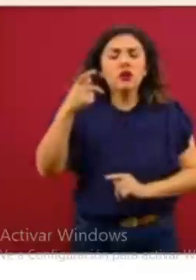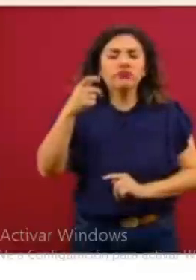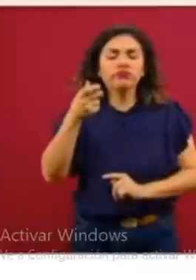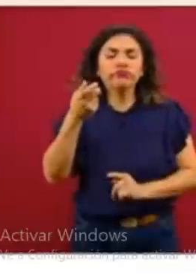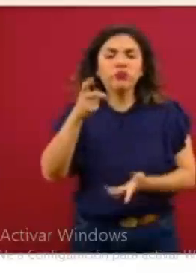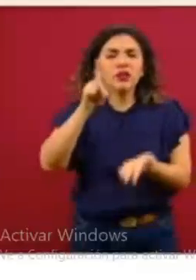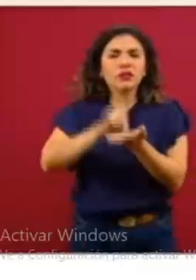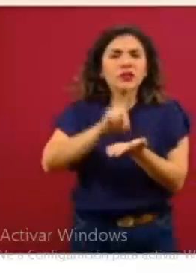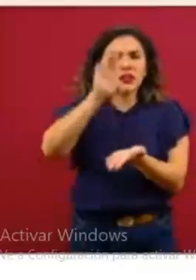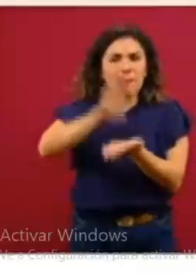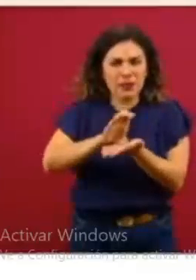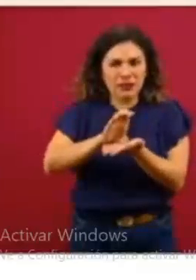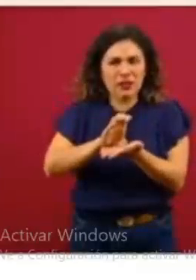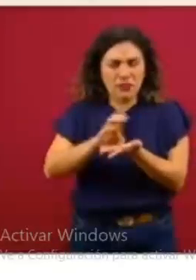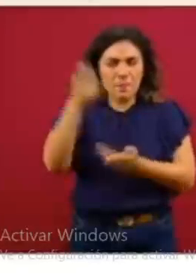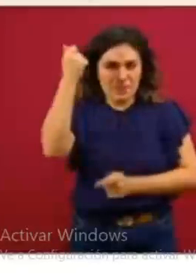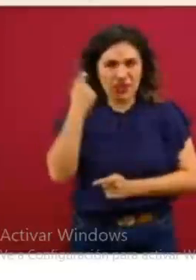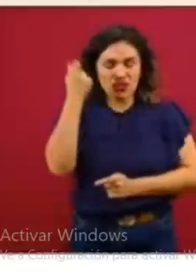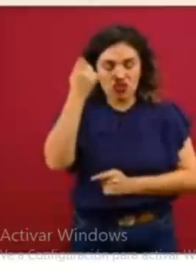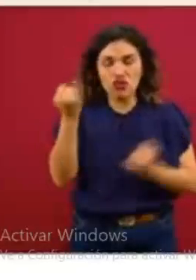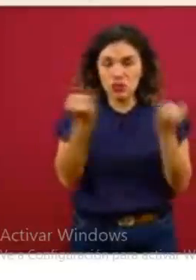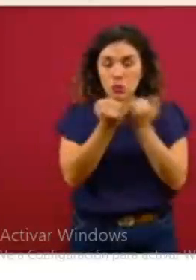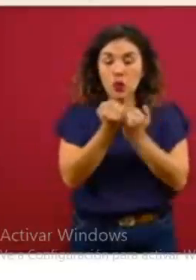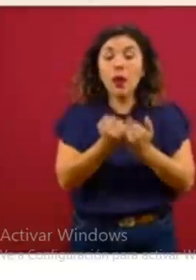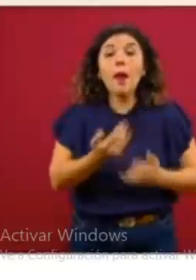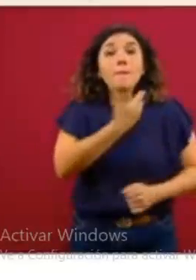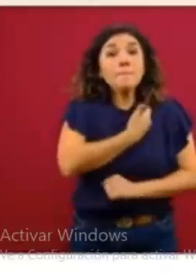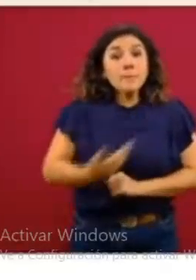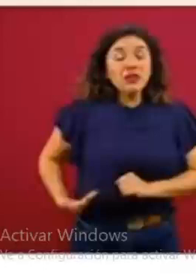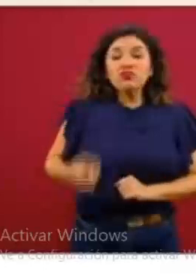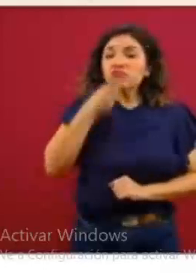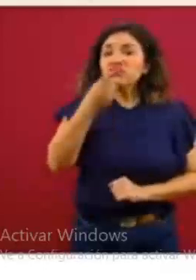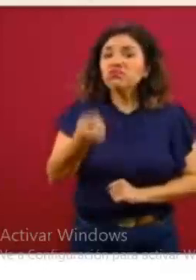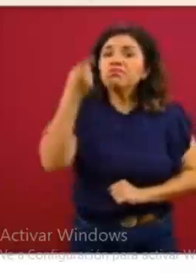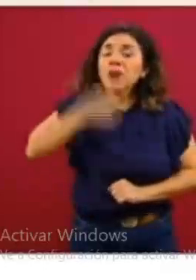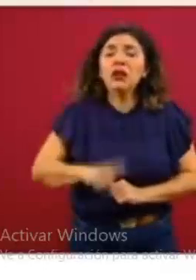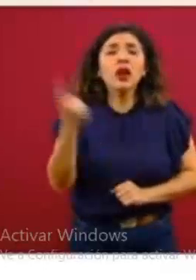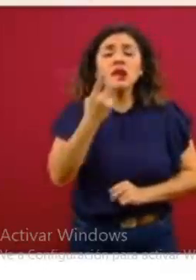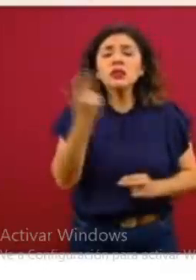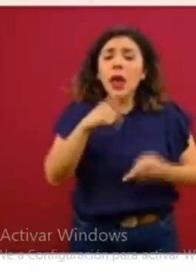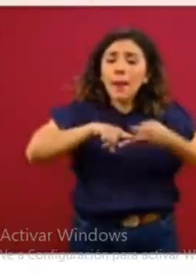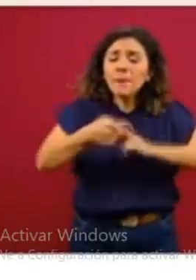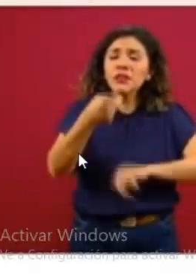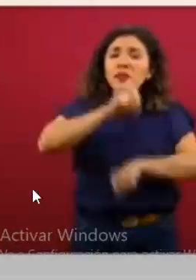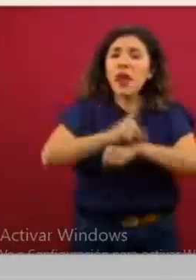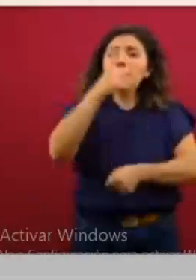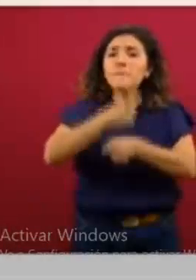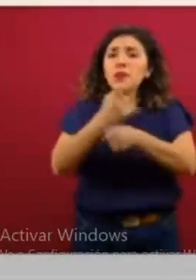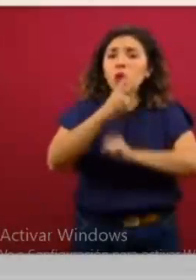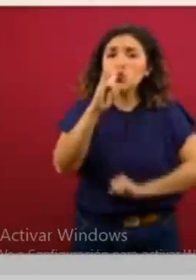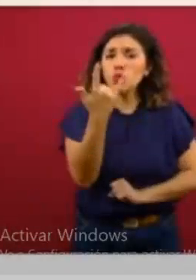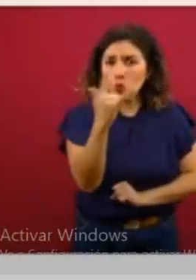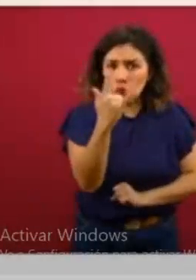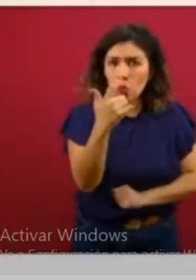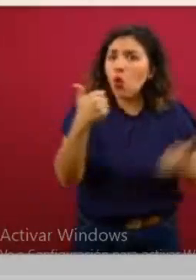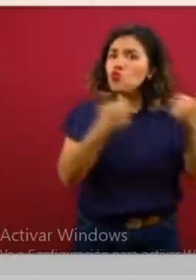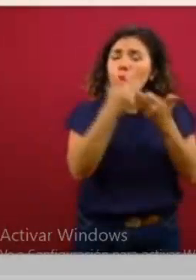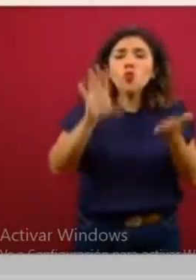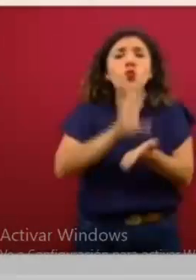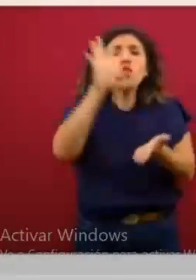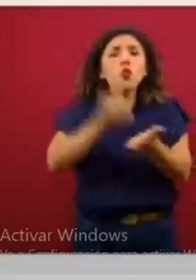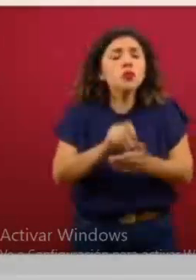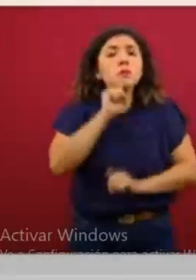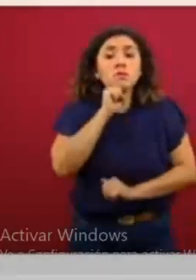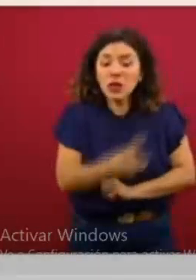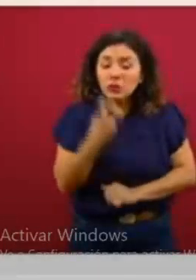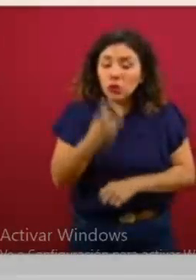para las personas con discapacidad. El presidente ordenó que iniciáramos el primero de julio y que se concluyera este